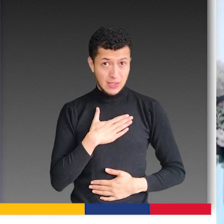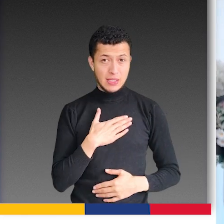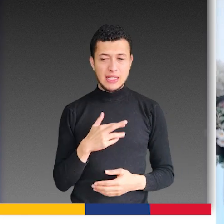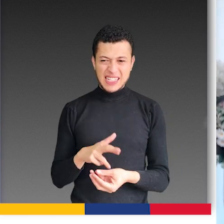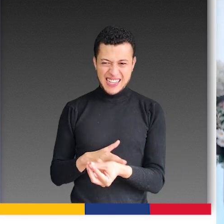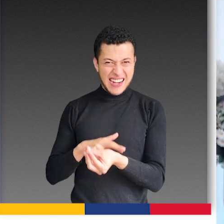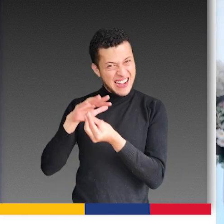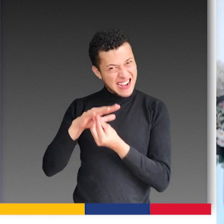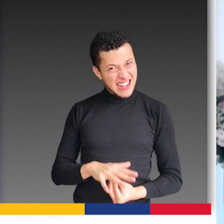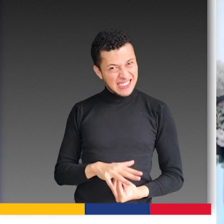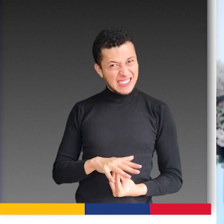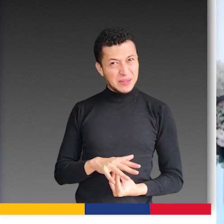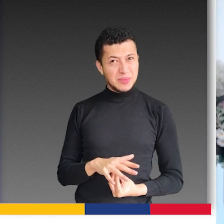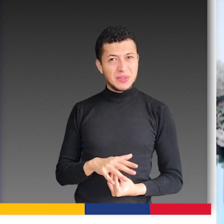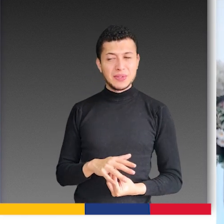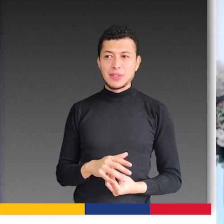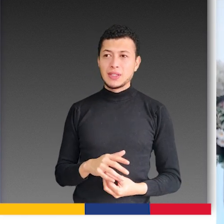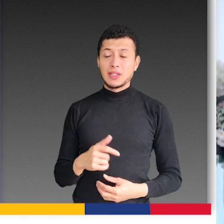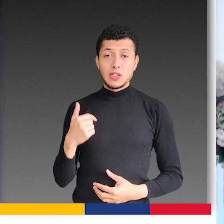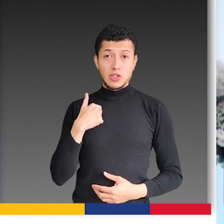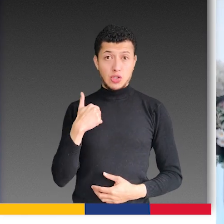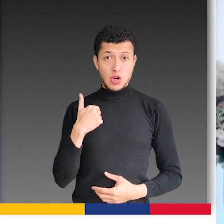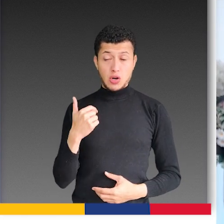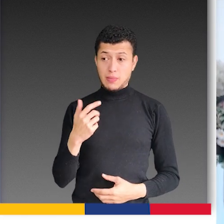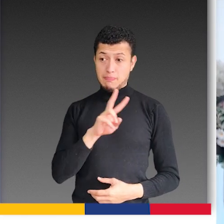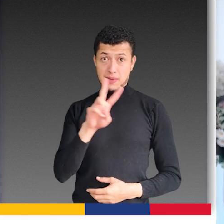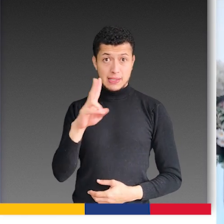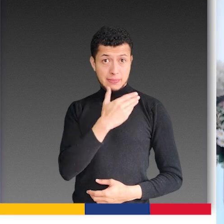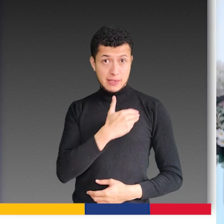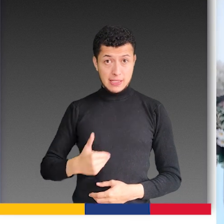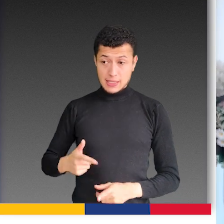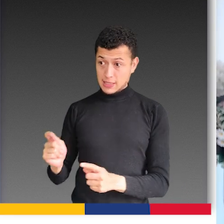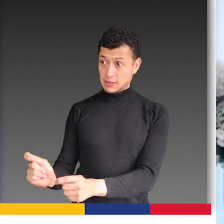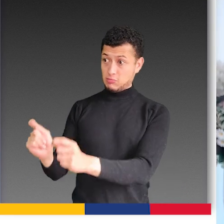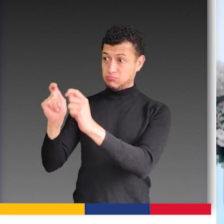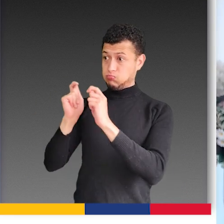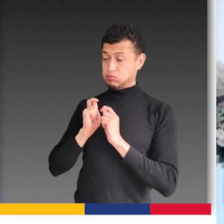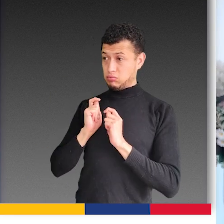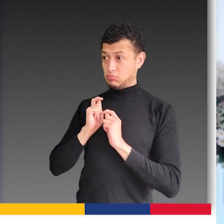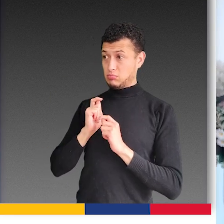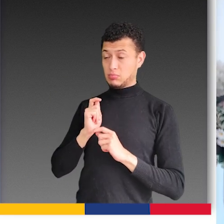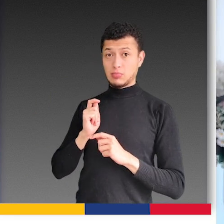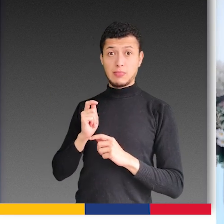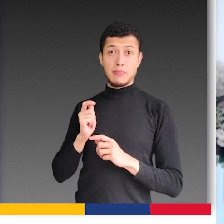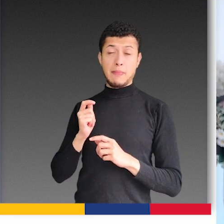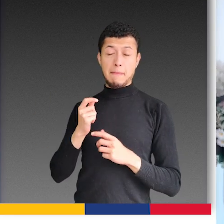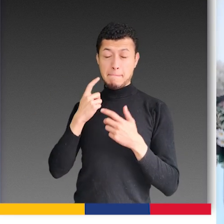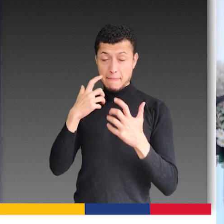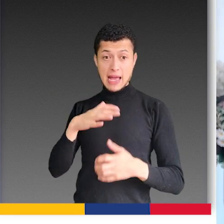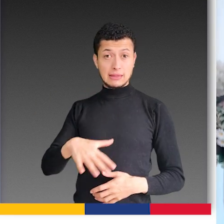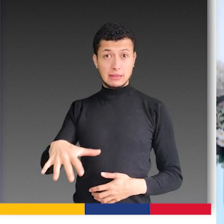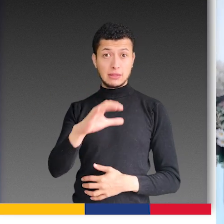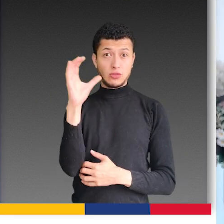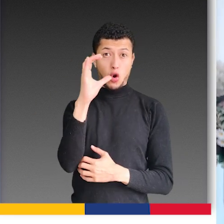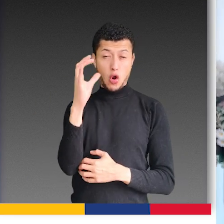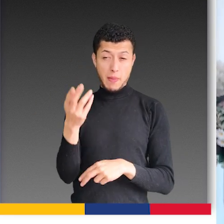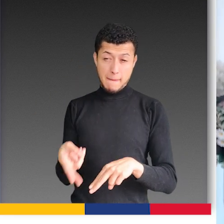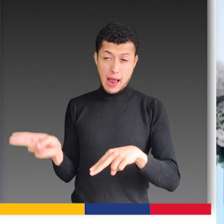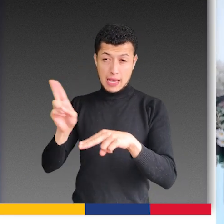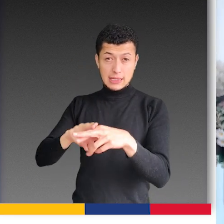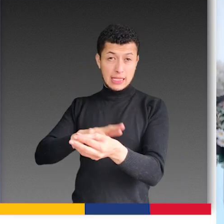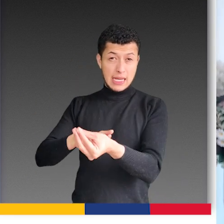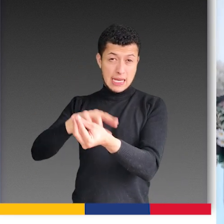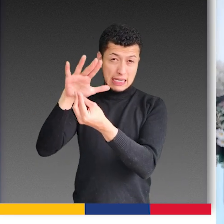decir sobre mi propia experiencia del racismo desde que llegué a la vicepresidencia que se